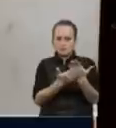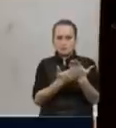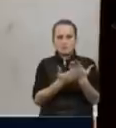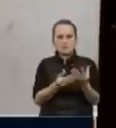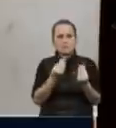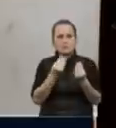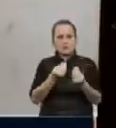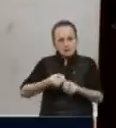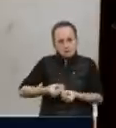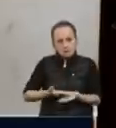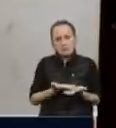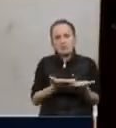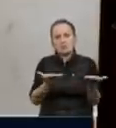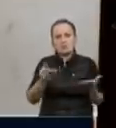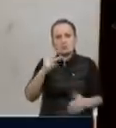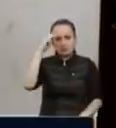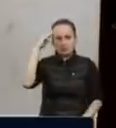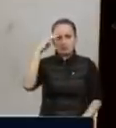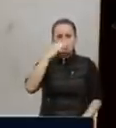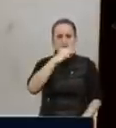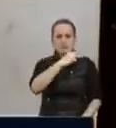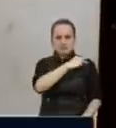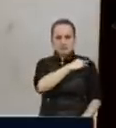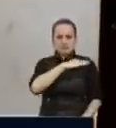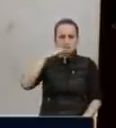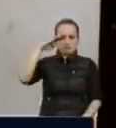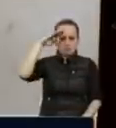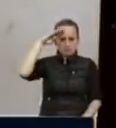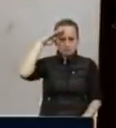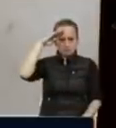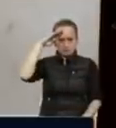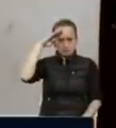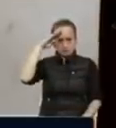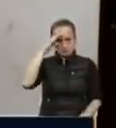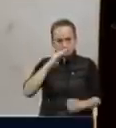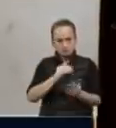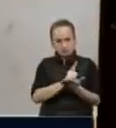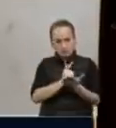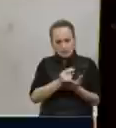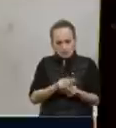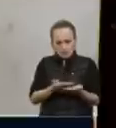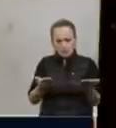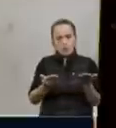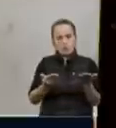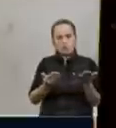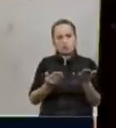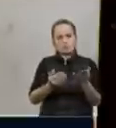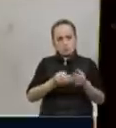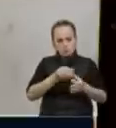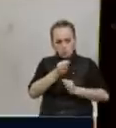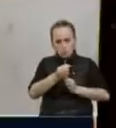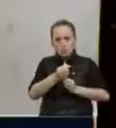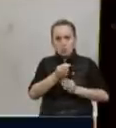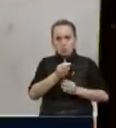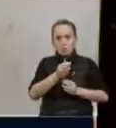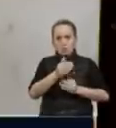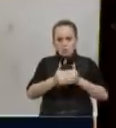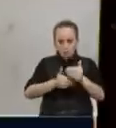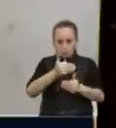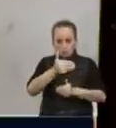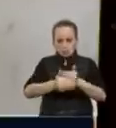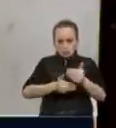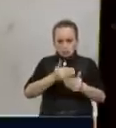para los miembros de fuerzas militares y las instrucciones para hacer efectiva